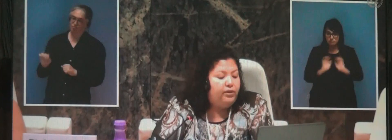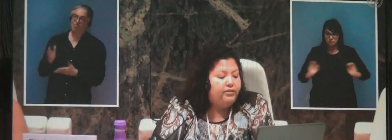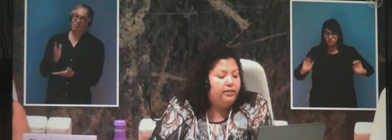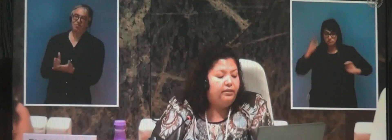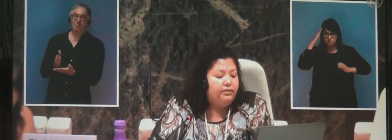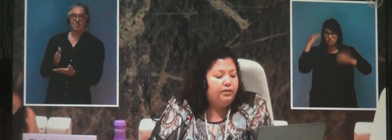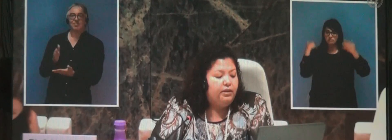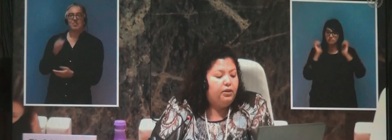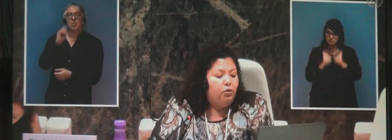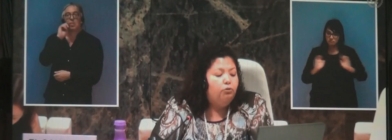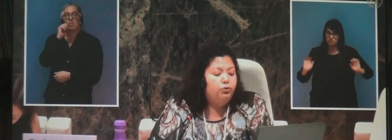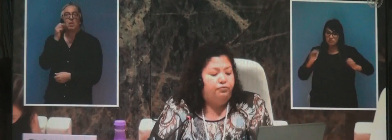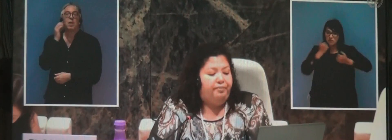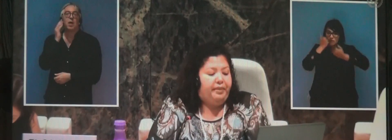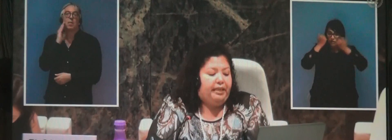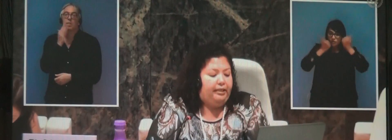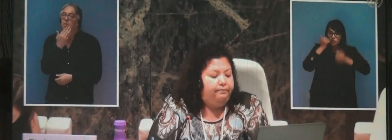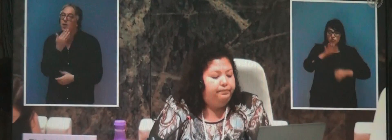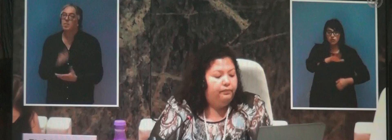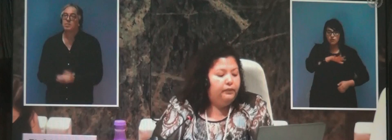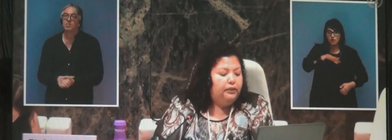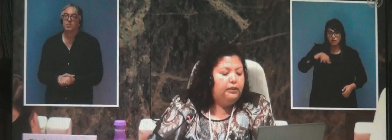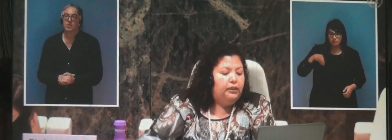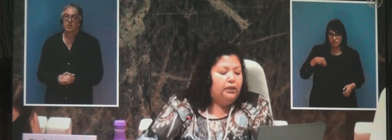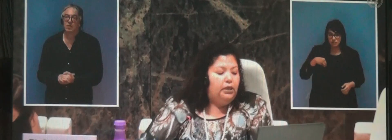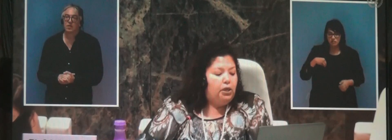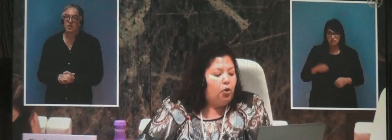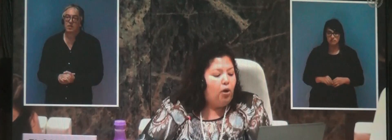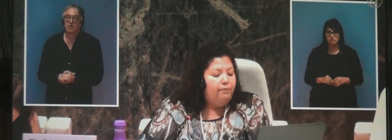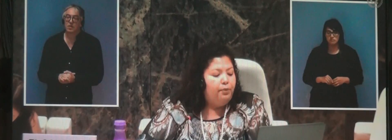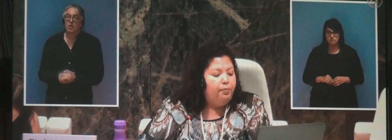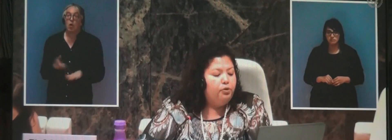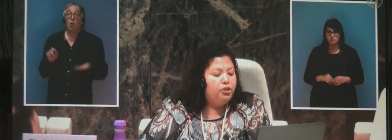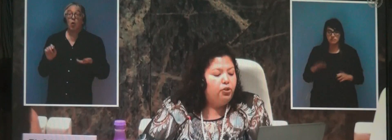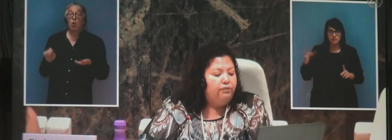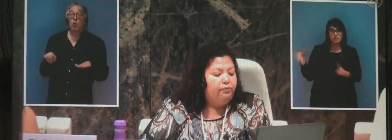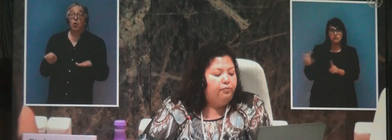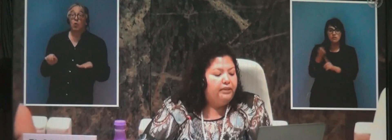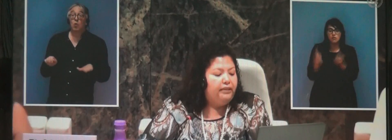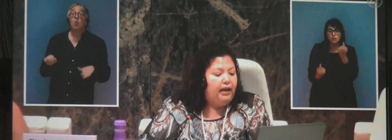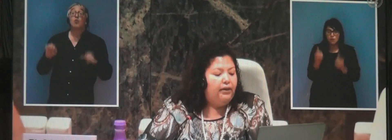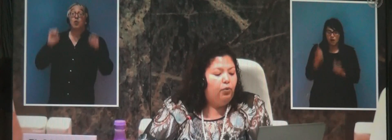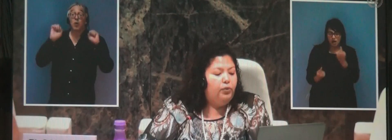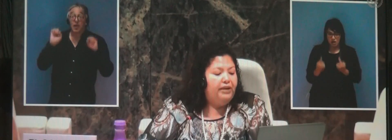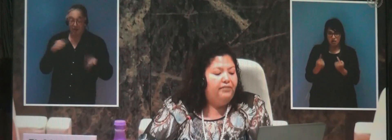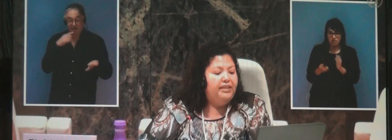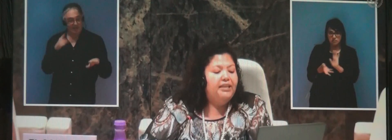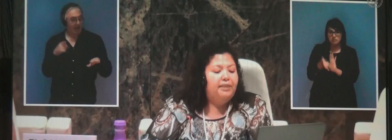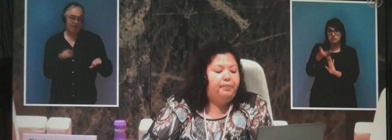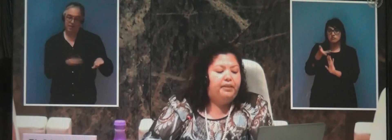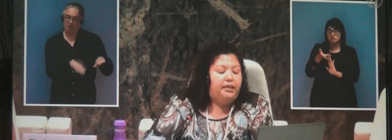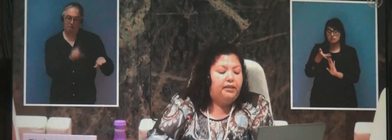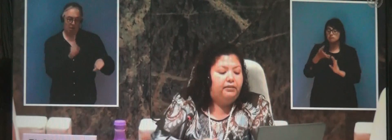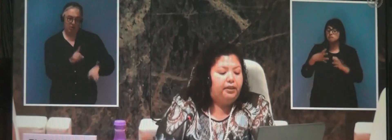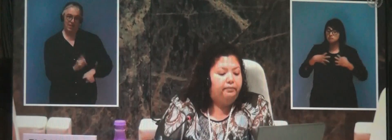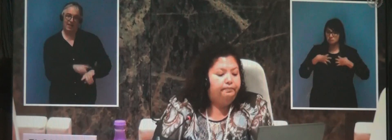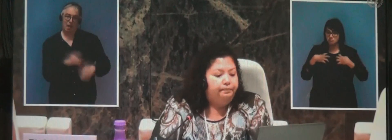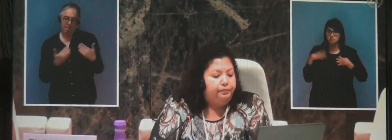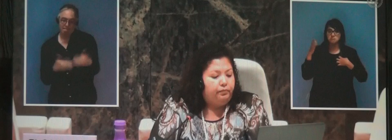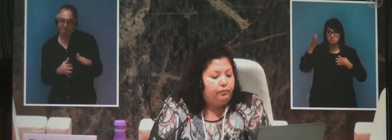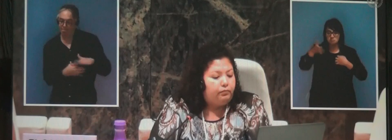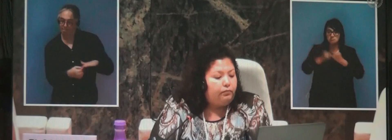niñas y adolescentes con su familia. Con el propósito de fomentar una vida